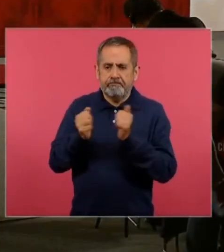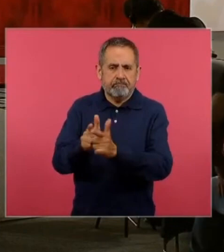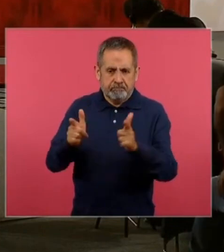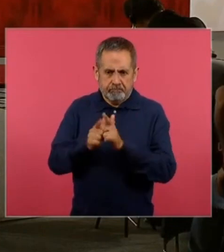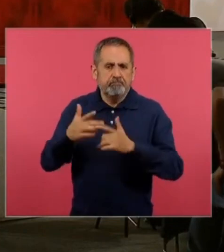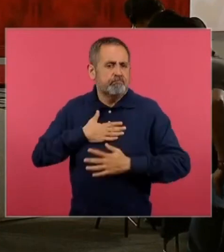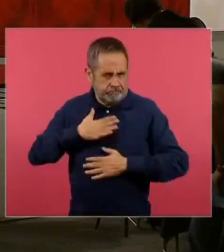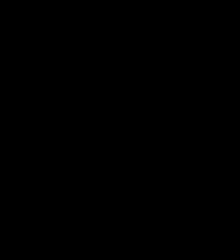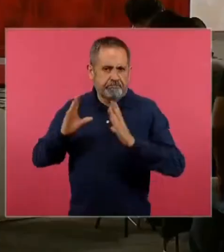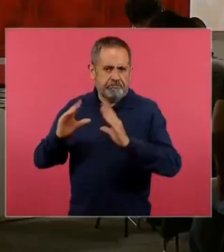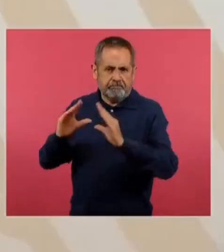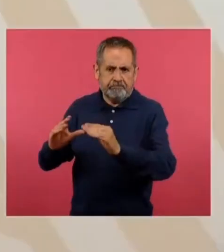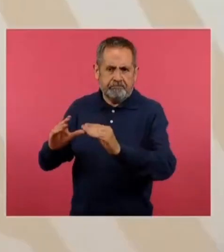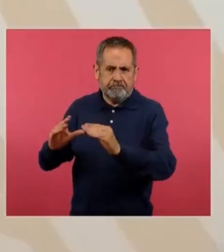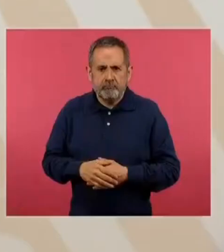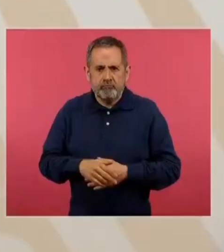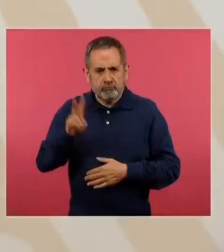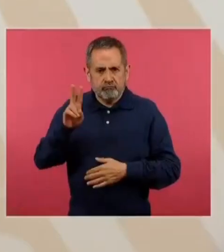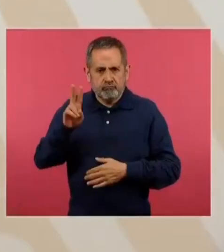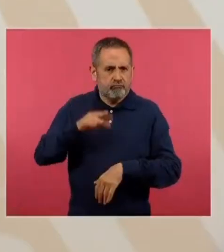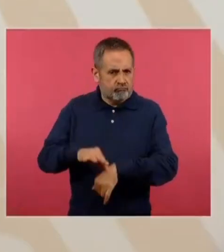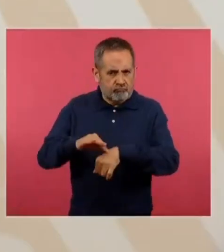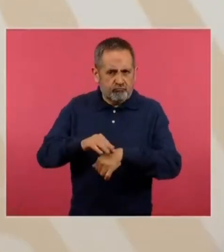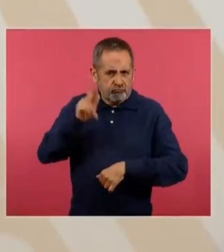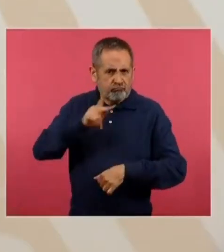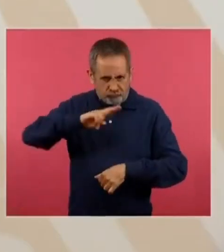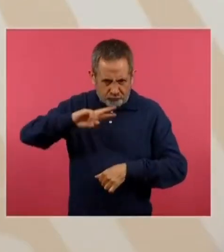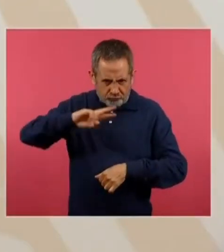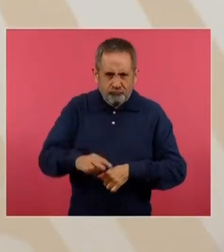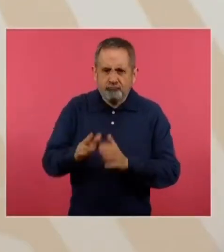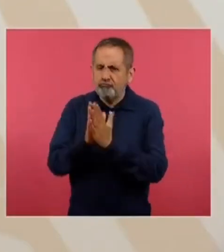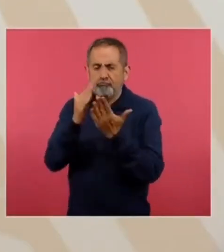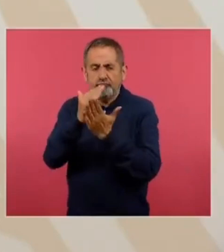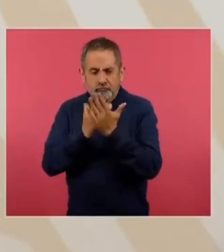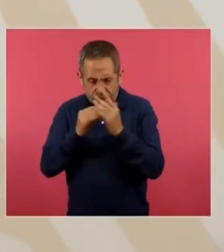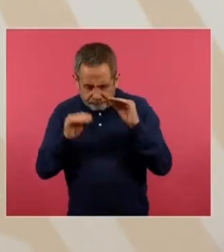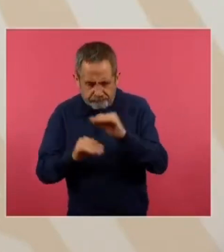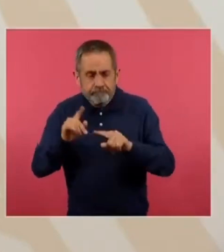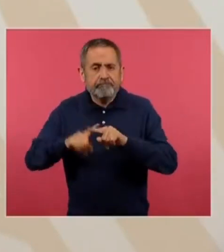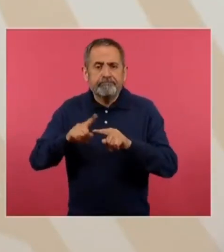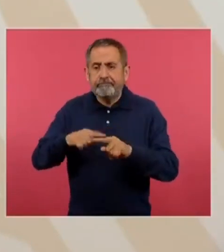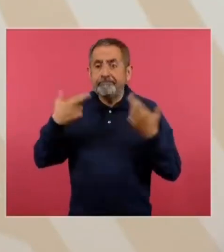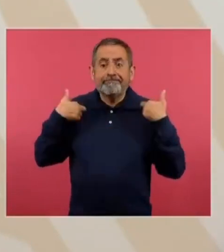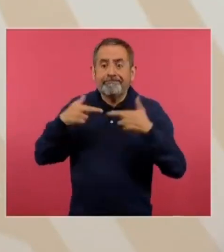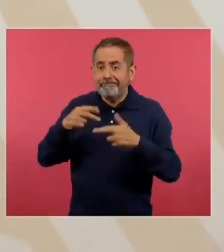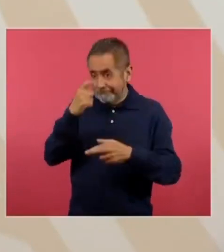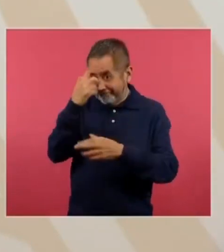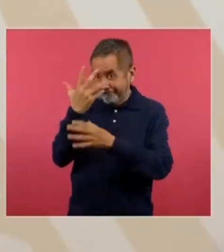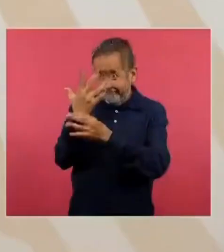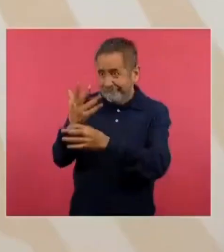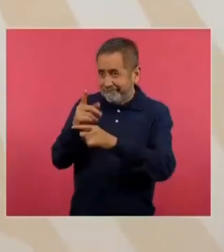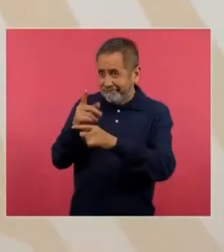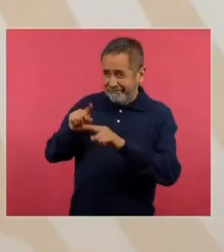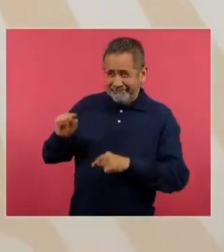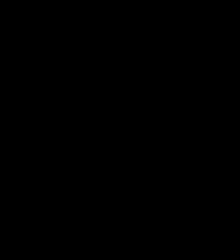grupo. Soy la prueba fehaciente de que los libros de texto fueron elaborados por maestros, por maestros de